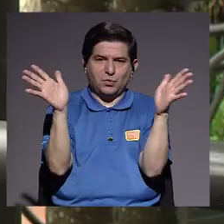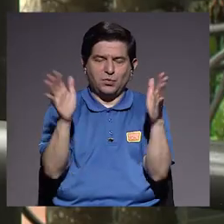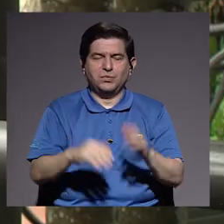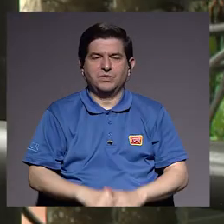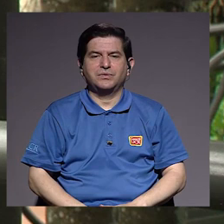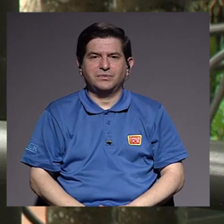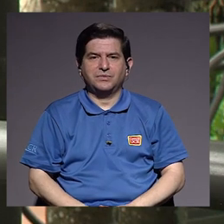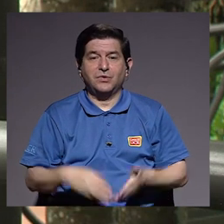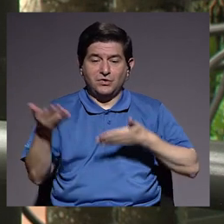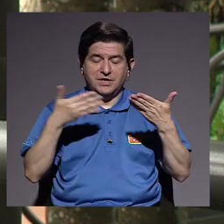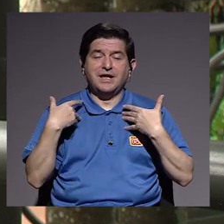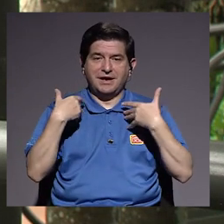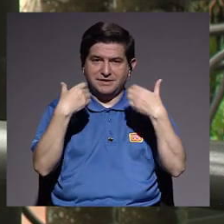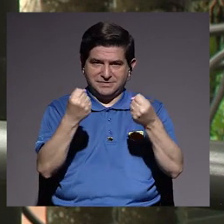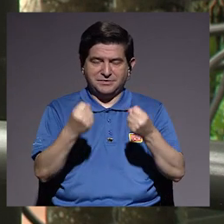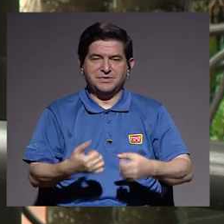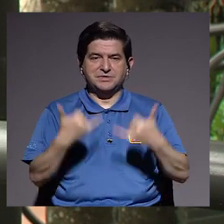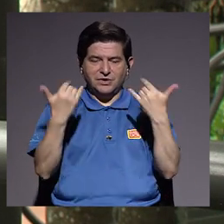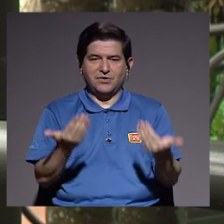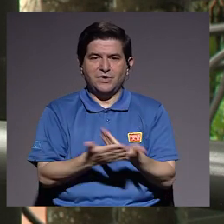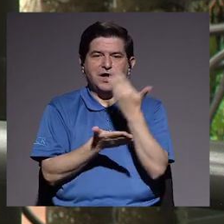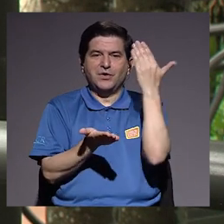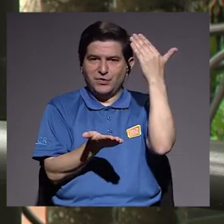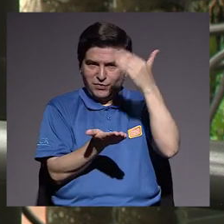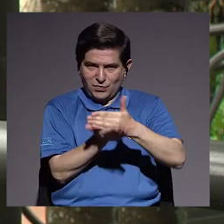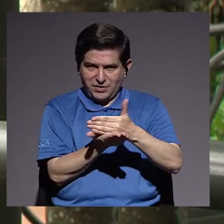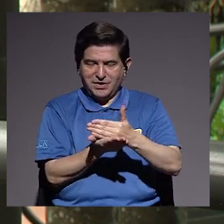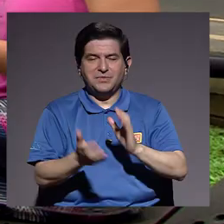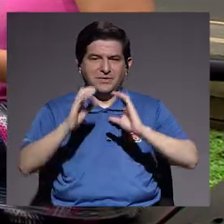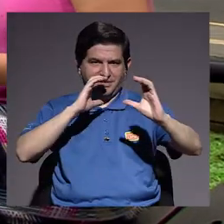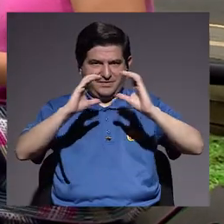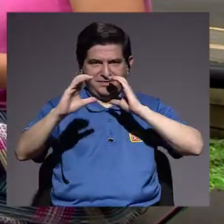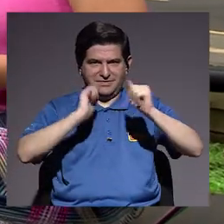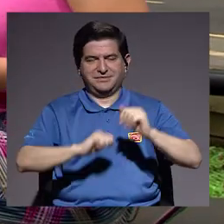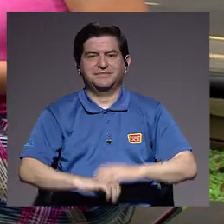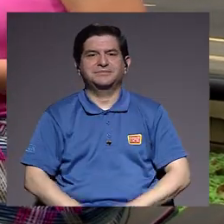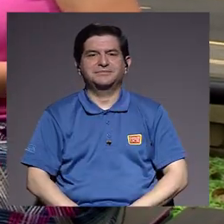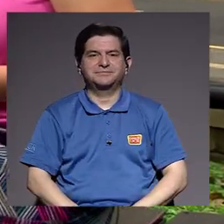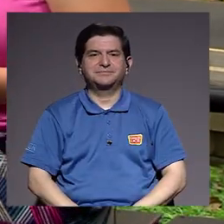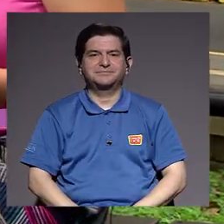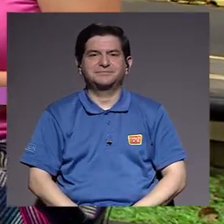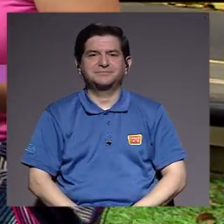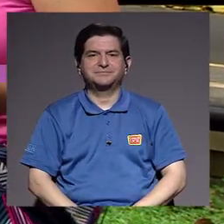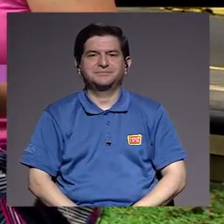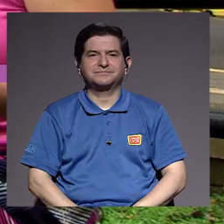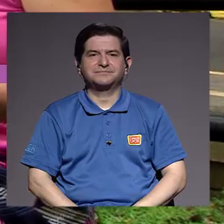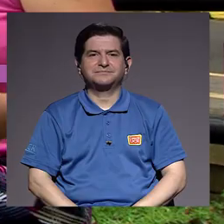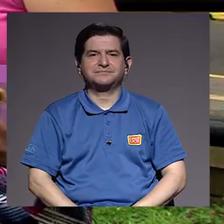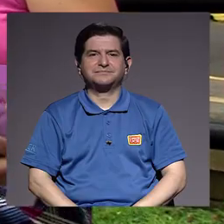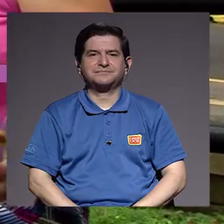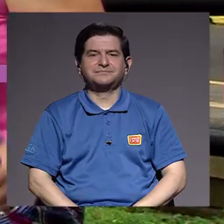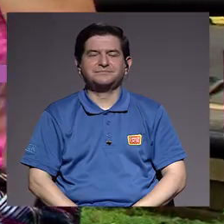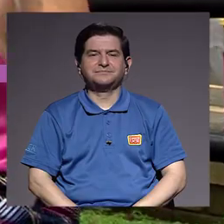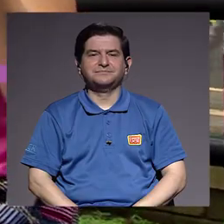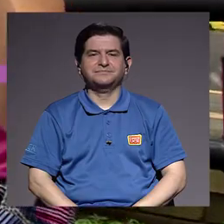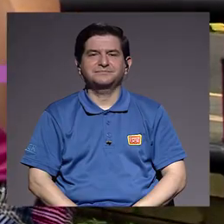pública, del servicio de salud y todo. Vamos a hacer una nueva pausa en esta conversación. Vamos a,